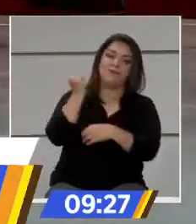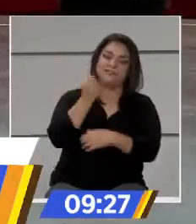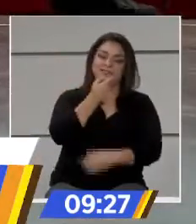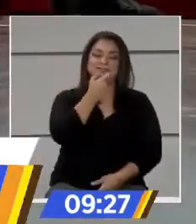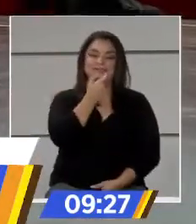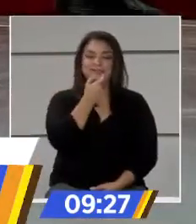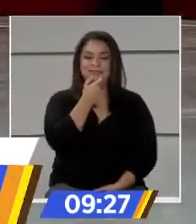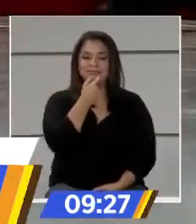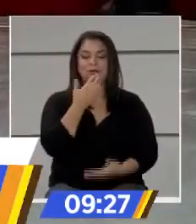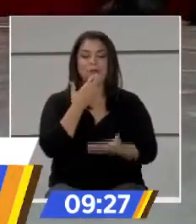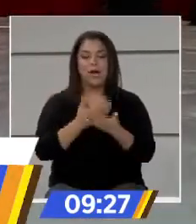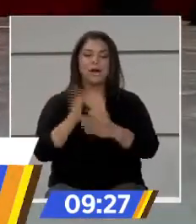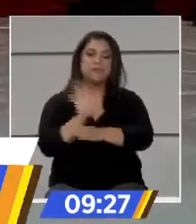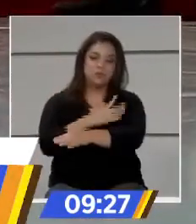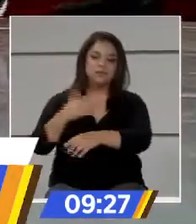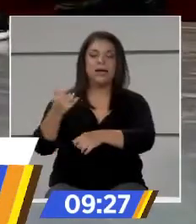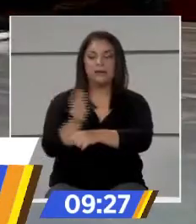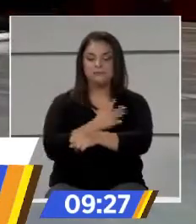Bueno.